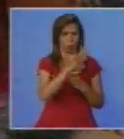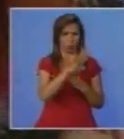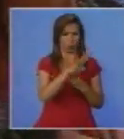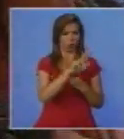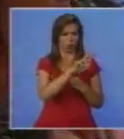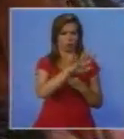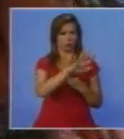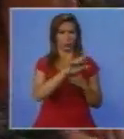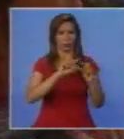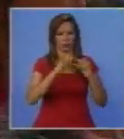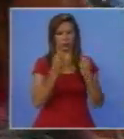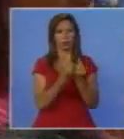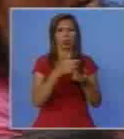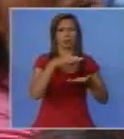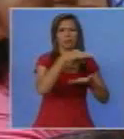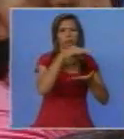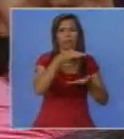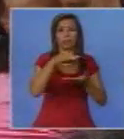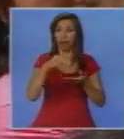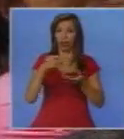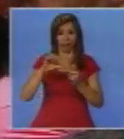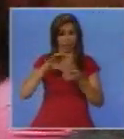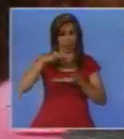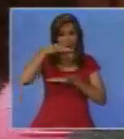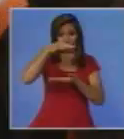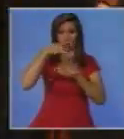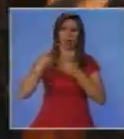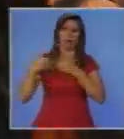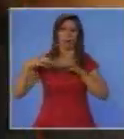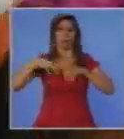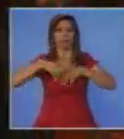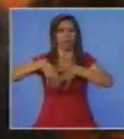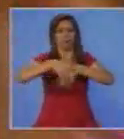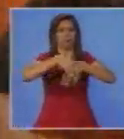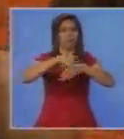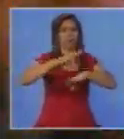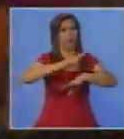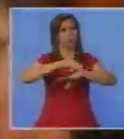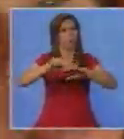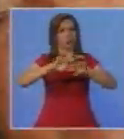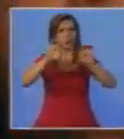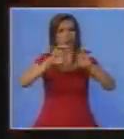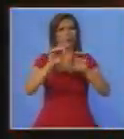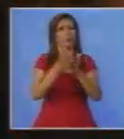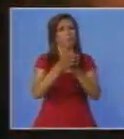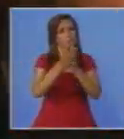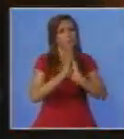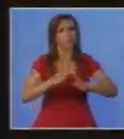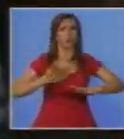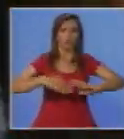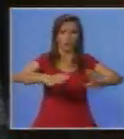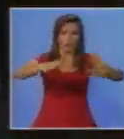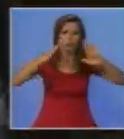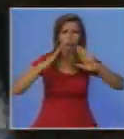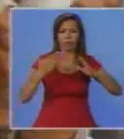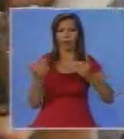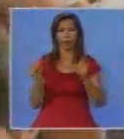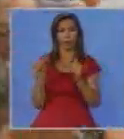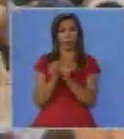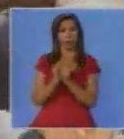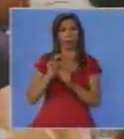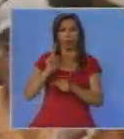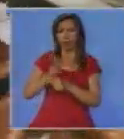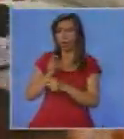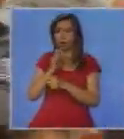representante y con esa consigna llegaron hasta la Superintendencia de Compañías para exigir que los atiendan y que la prensa entre con ellos.